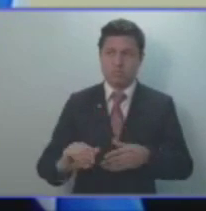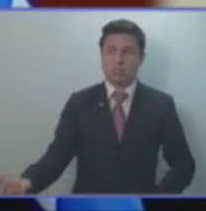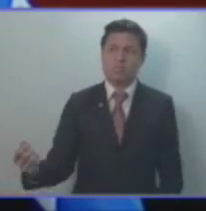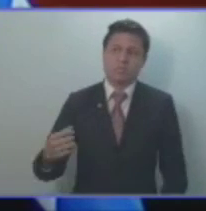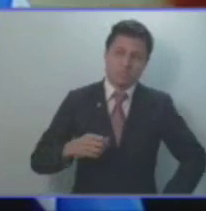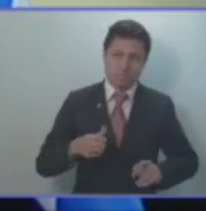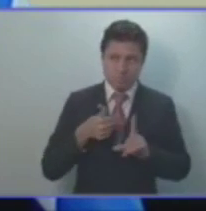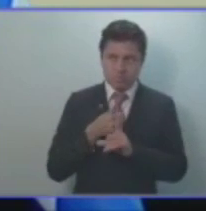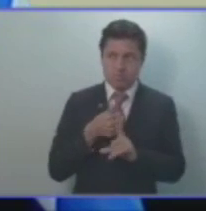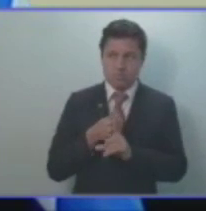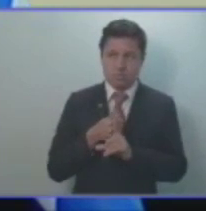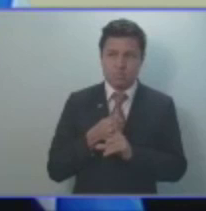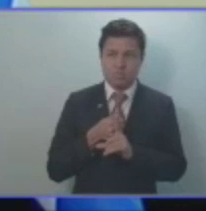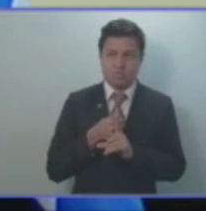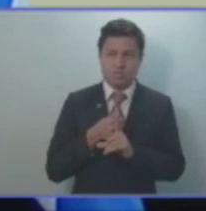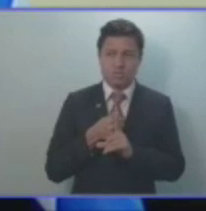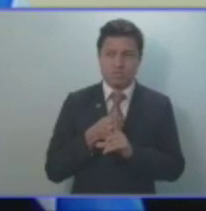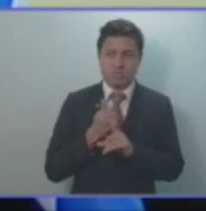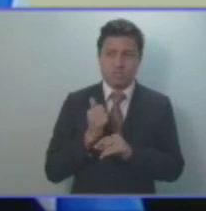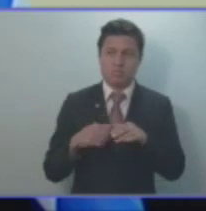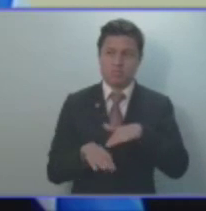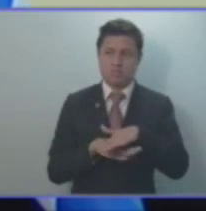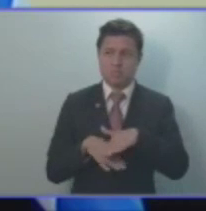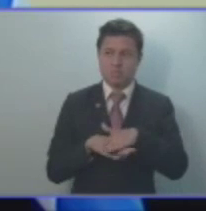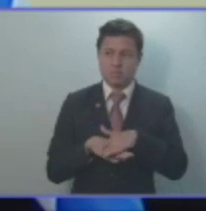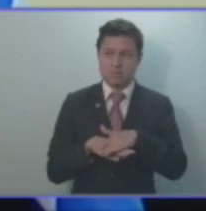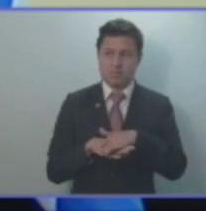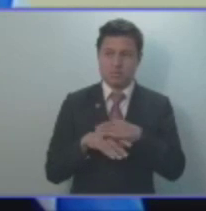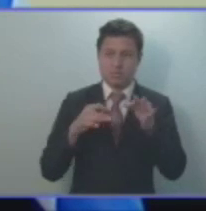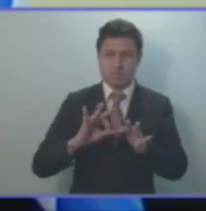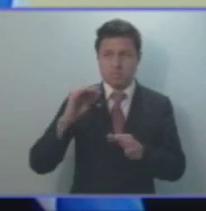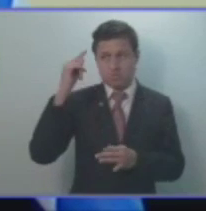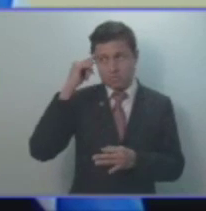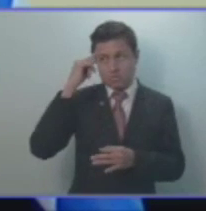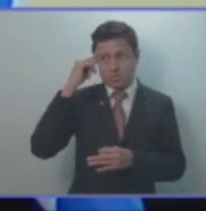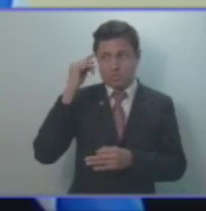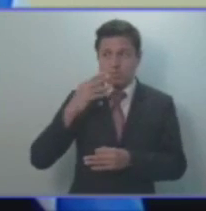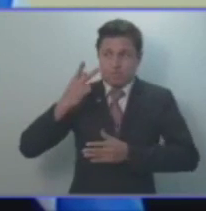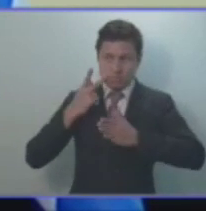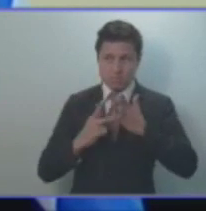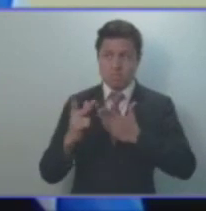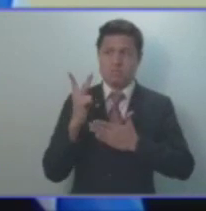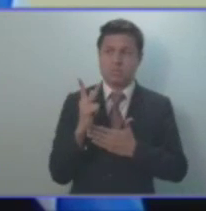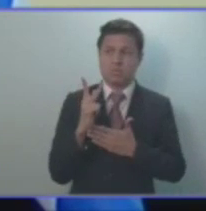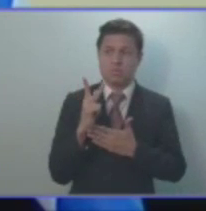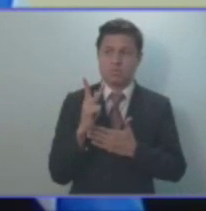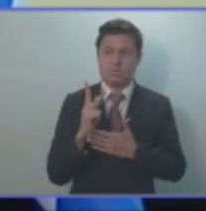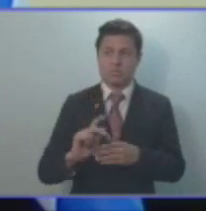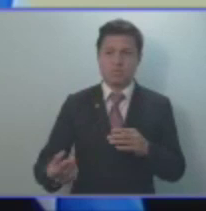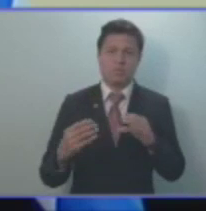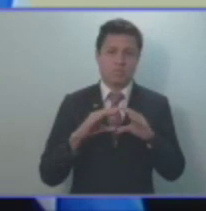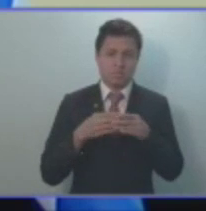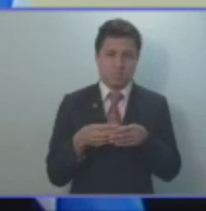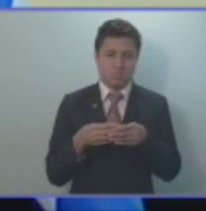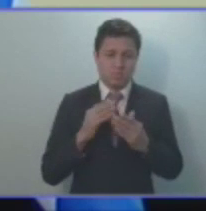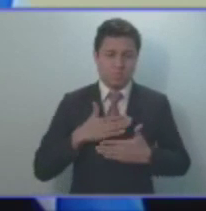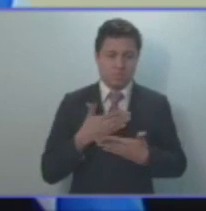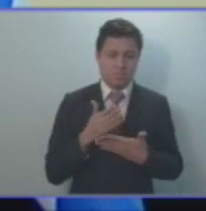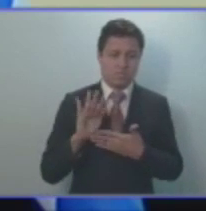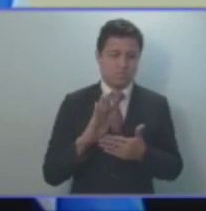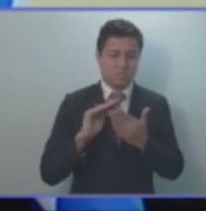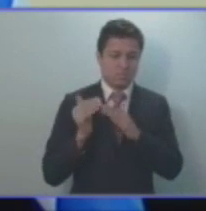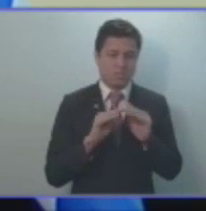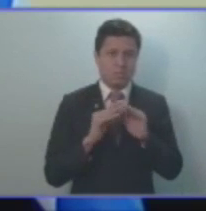originaria propia, fundamentada por una filosofía y cosmovisión precolombina. Dichas